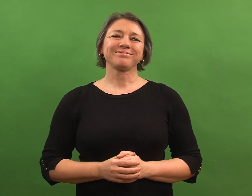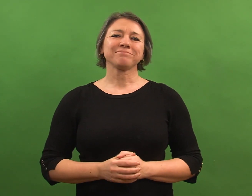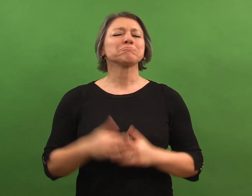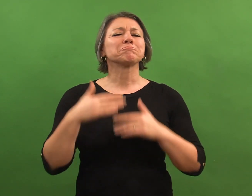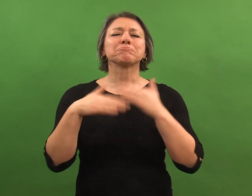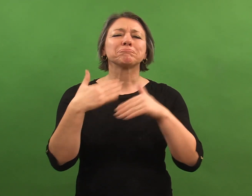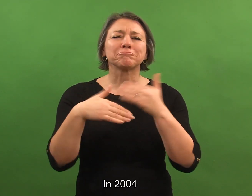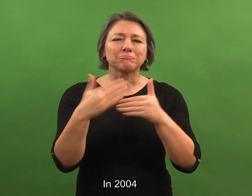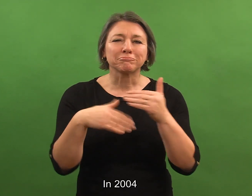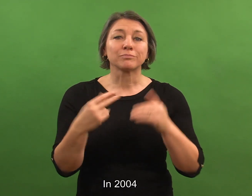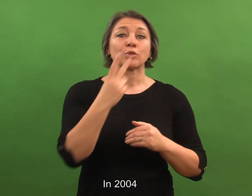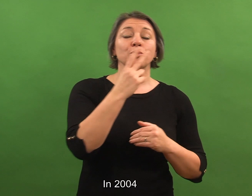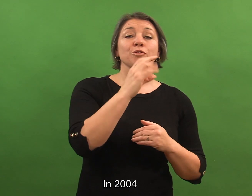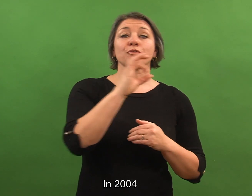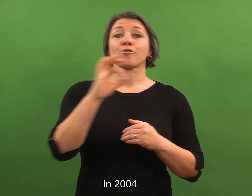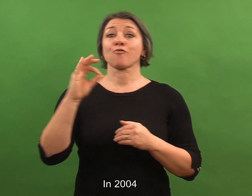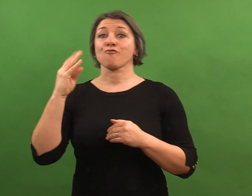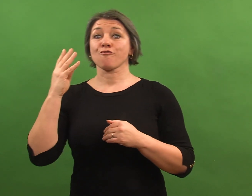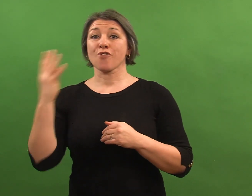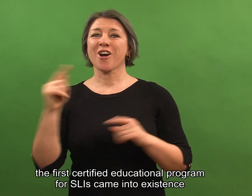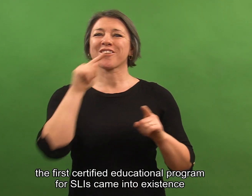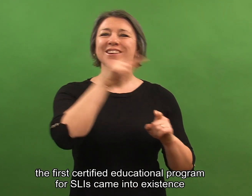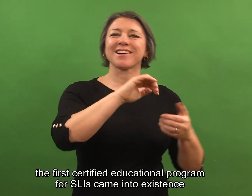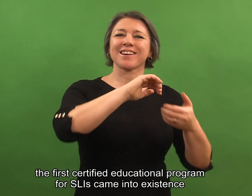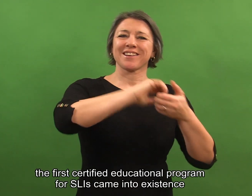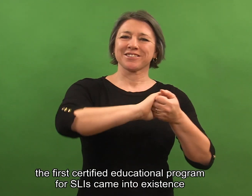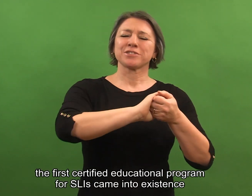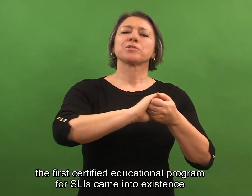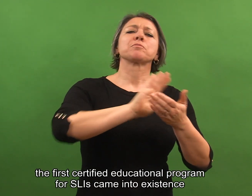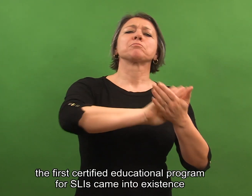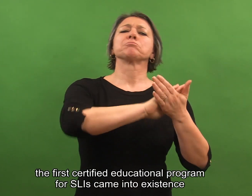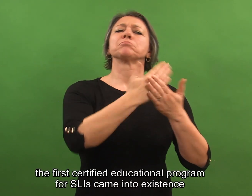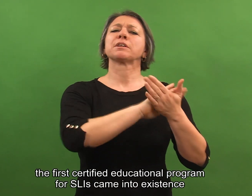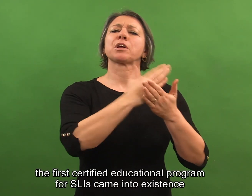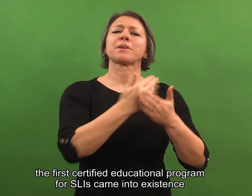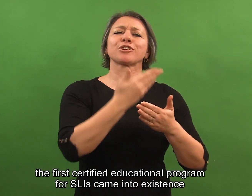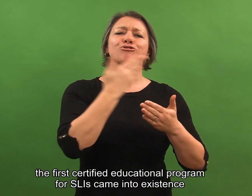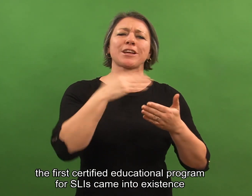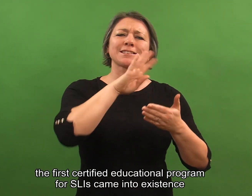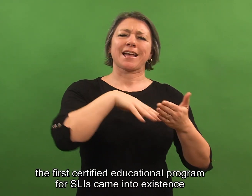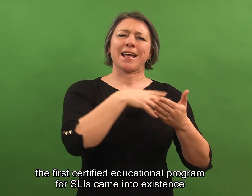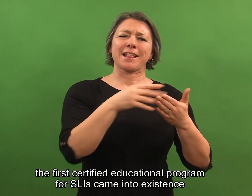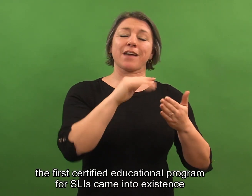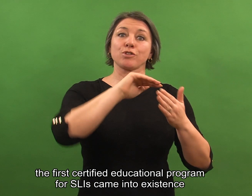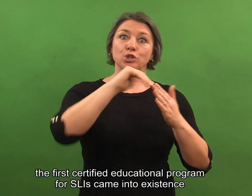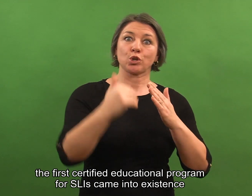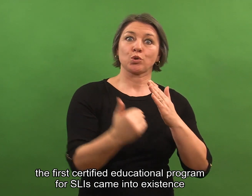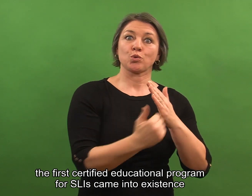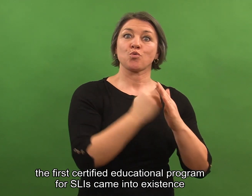colaboraciones importantes con los profesionales oyentes y sordos en el área de la educación de intérpretes de lengua de